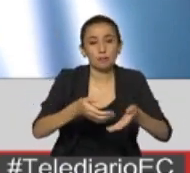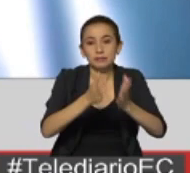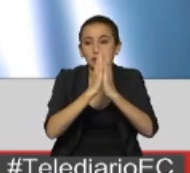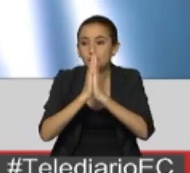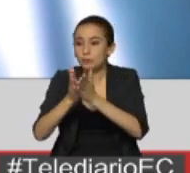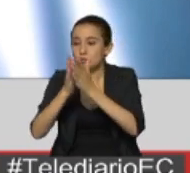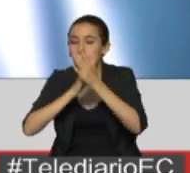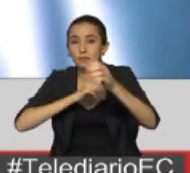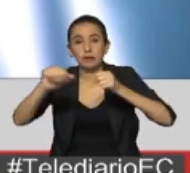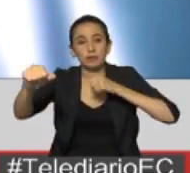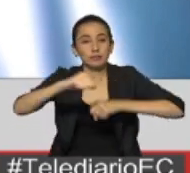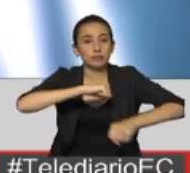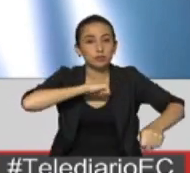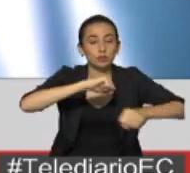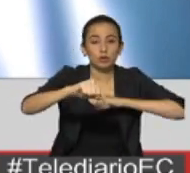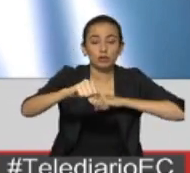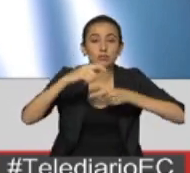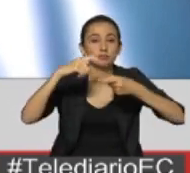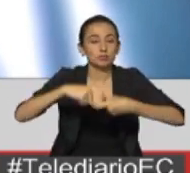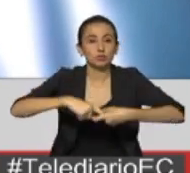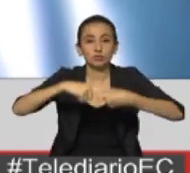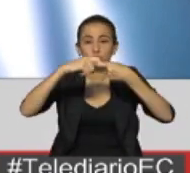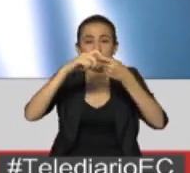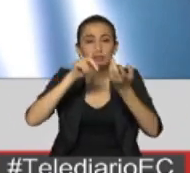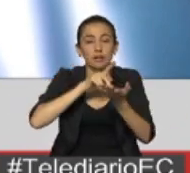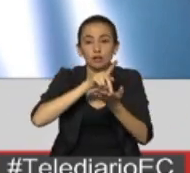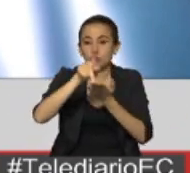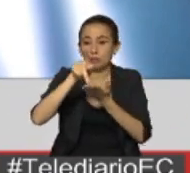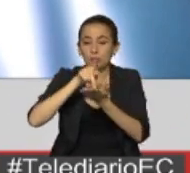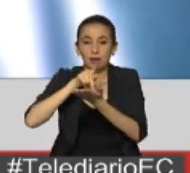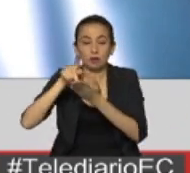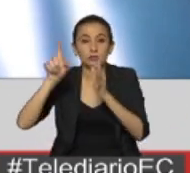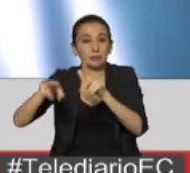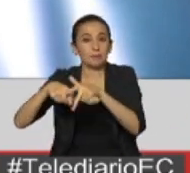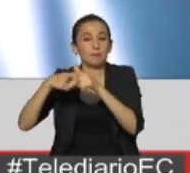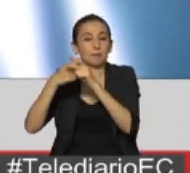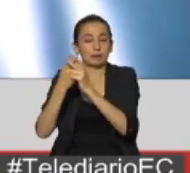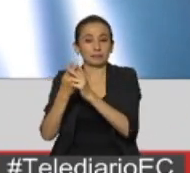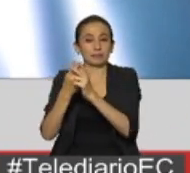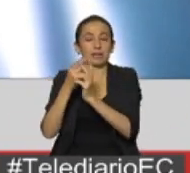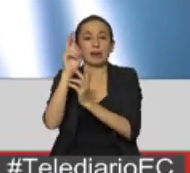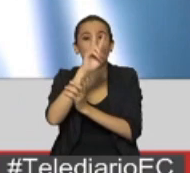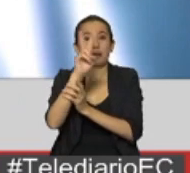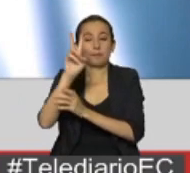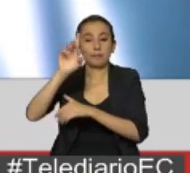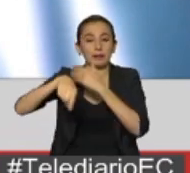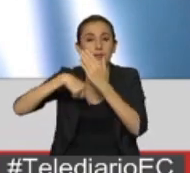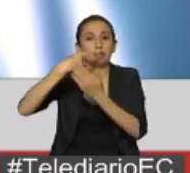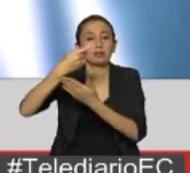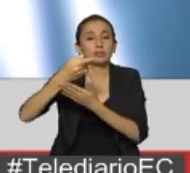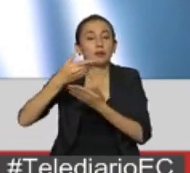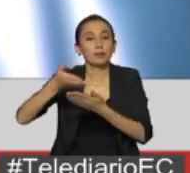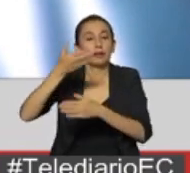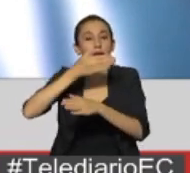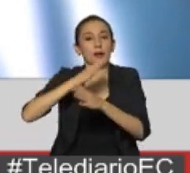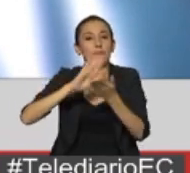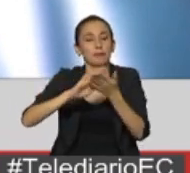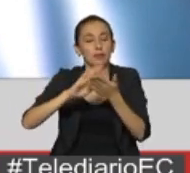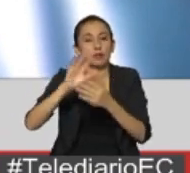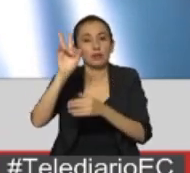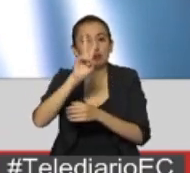para suspender los pagos y iniciar la moratoria desde el viernes de la semana anterior.